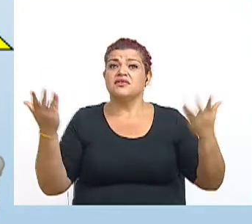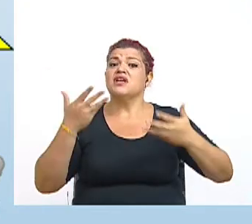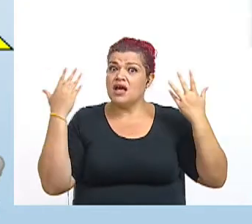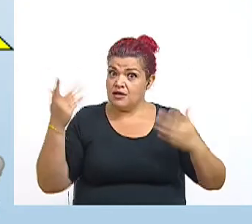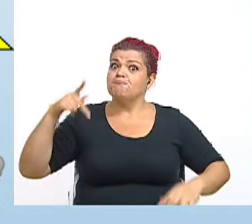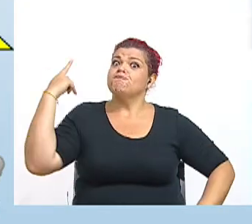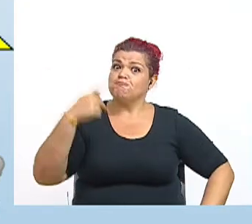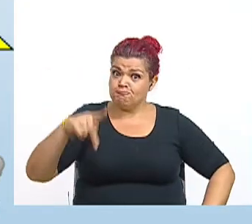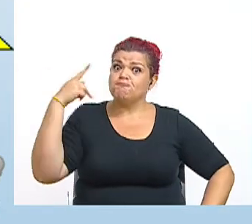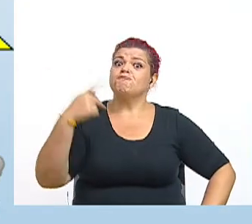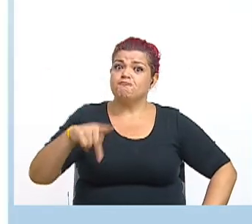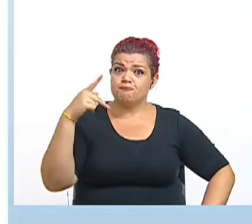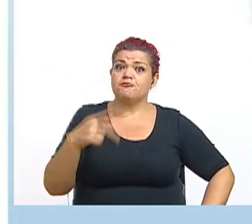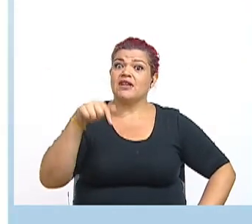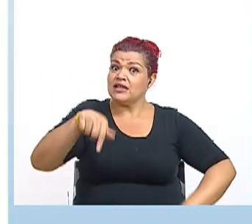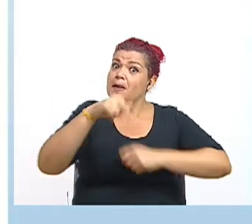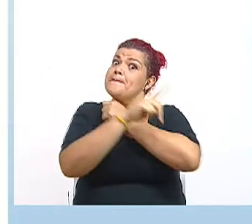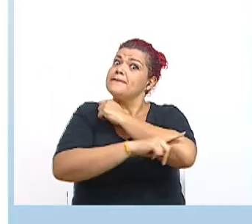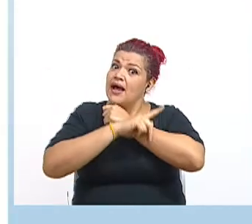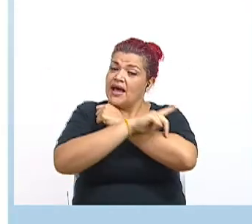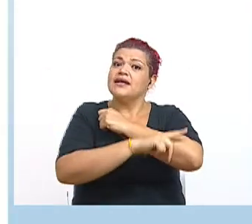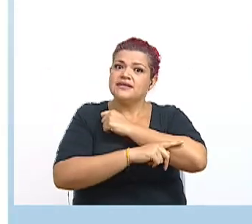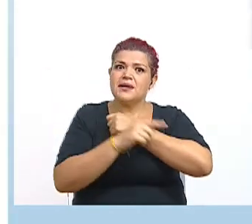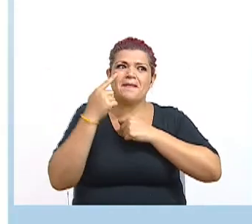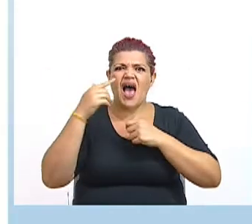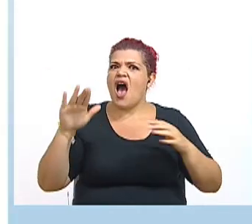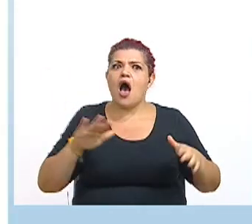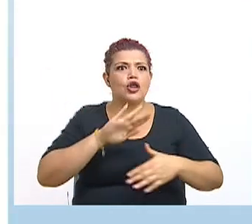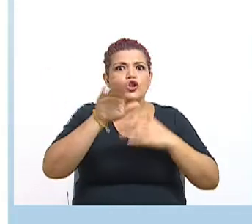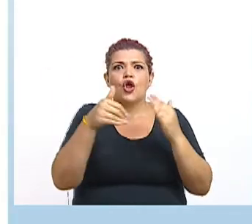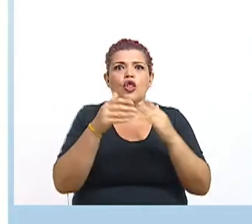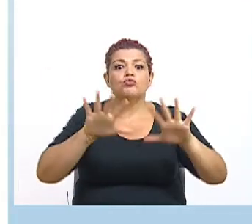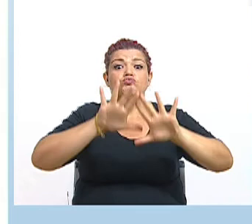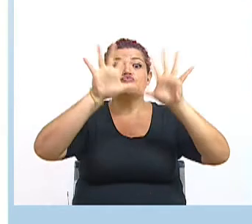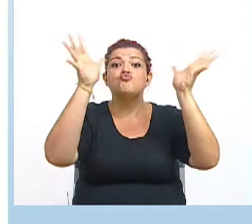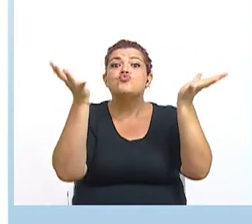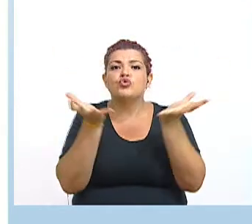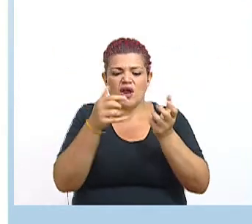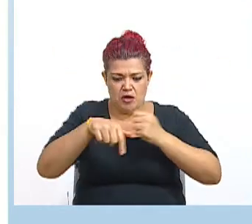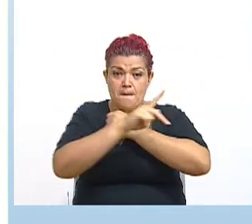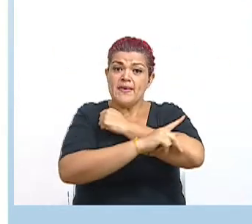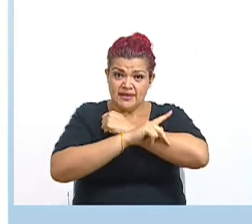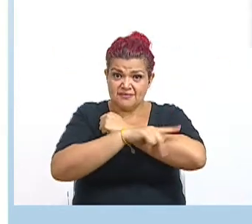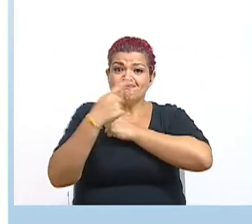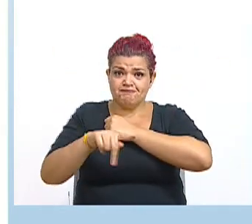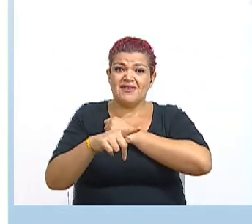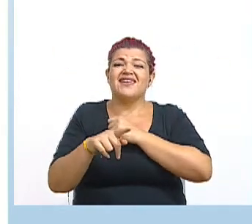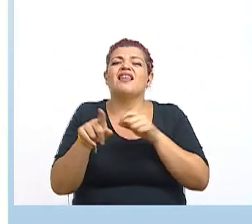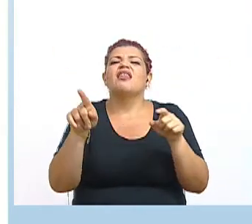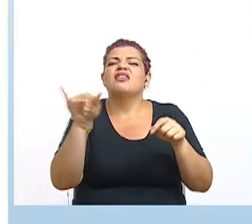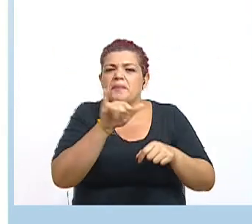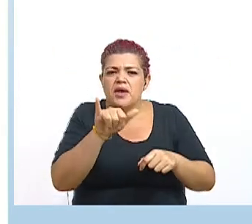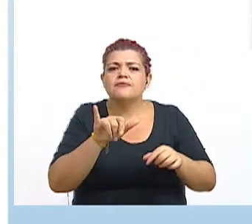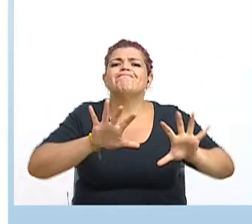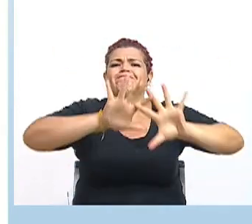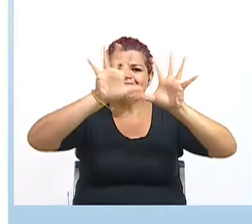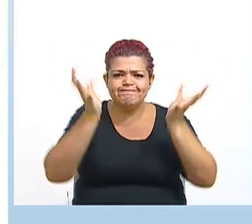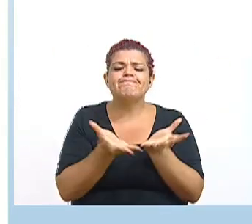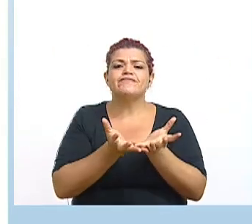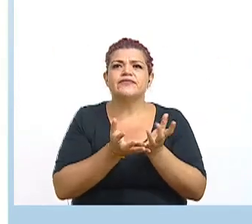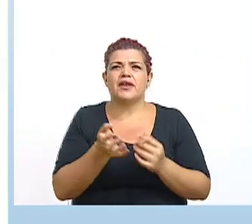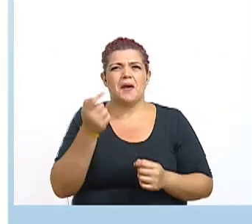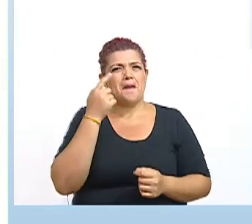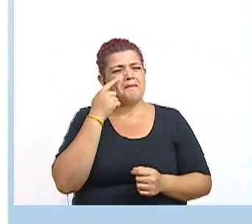todos en este país y en general a todos en el planeta. Véanlo en este gráfico, qué interesante. Esa línea